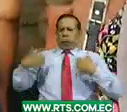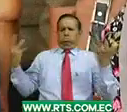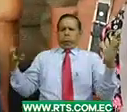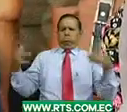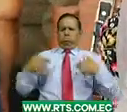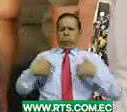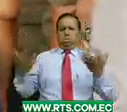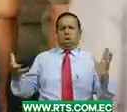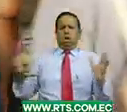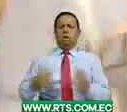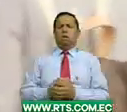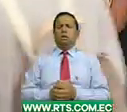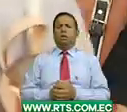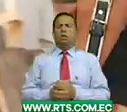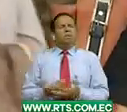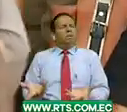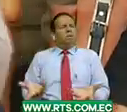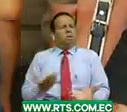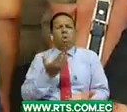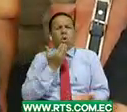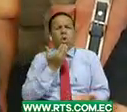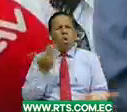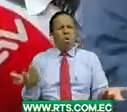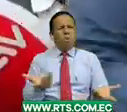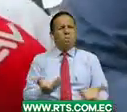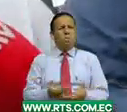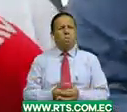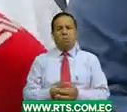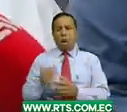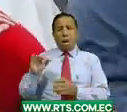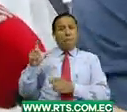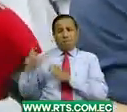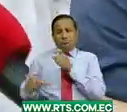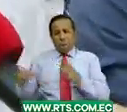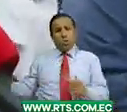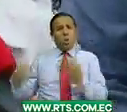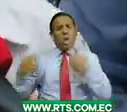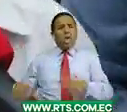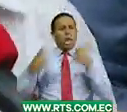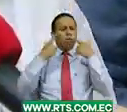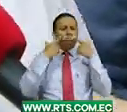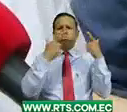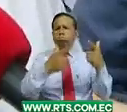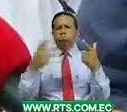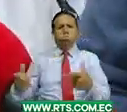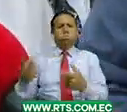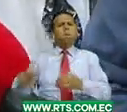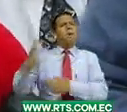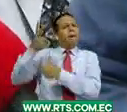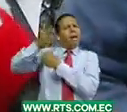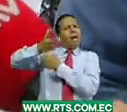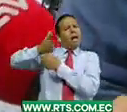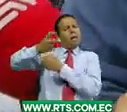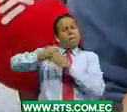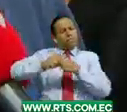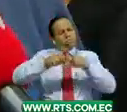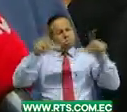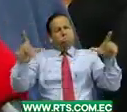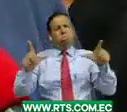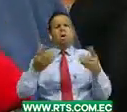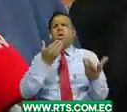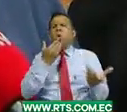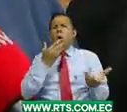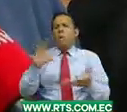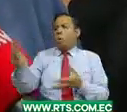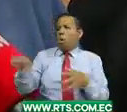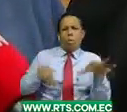cuestionado. ¿Qué, quién va a copiar en ese colegio? Y ahí estuvo INEVAL, ahí tuvieron cámaras. Hay que nos diga dónde. Ellos,